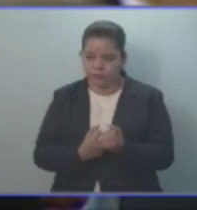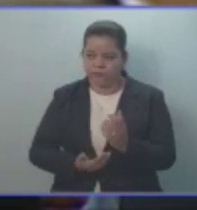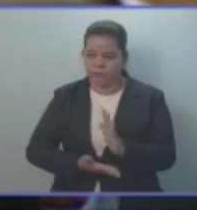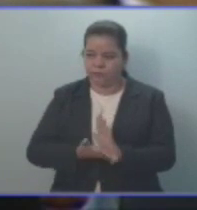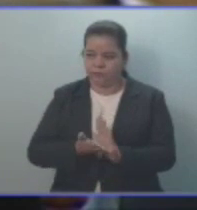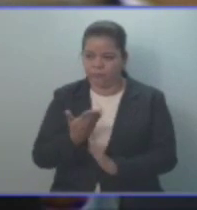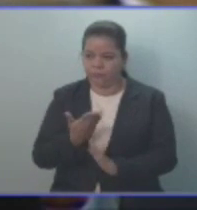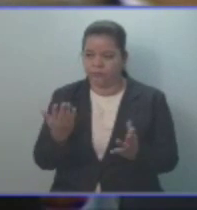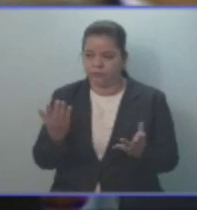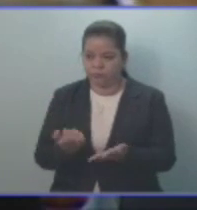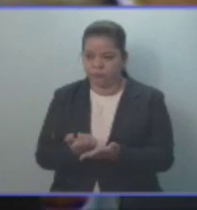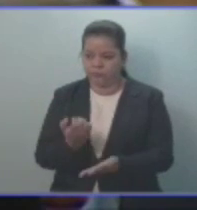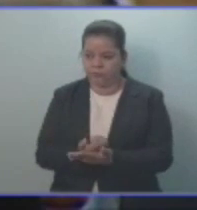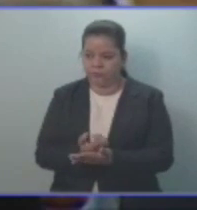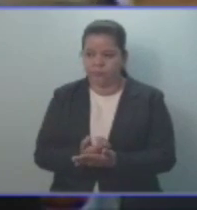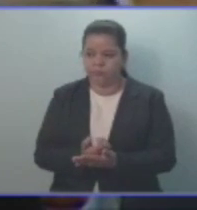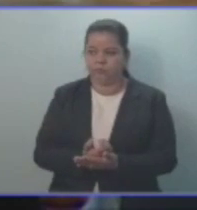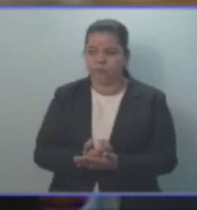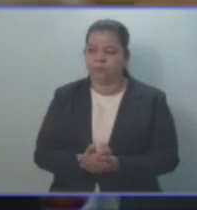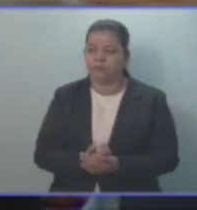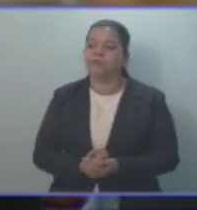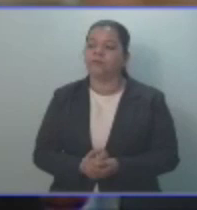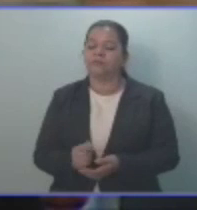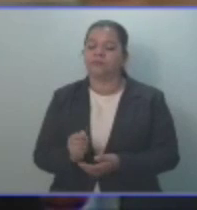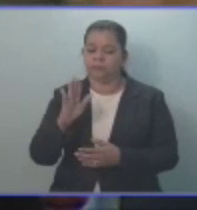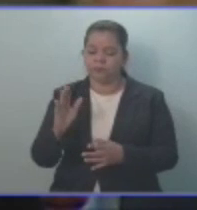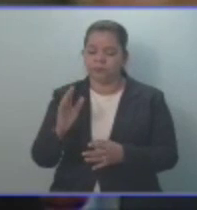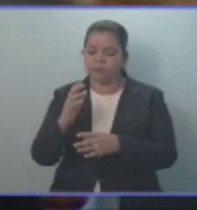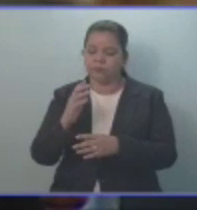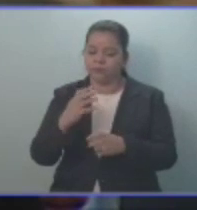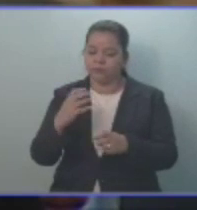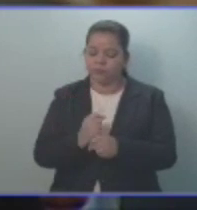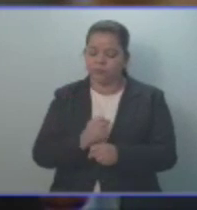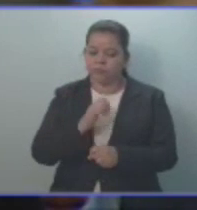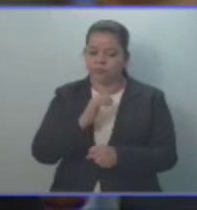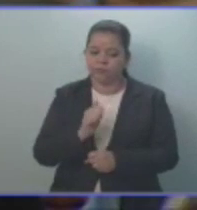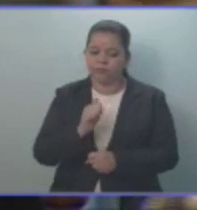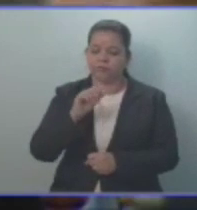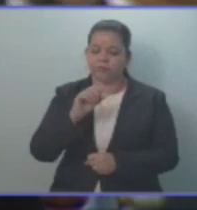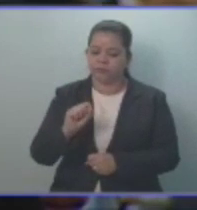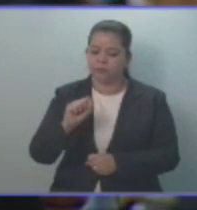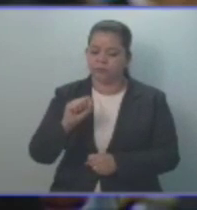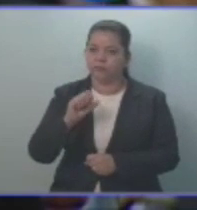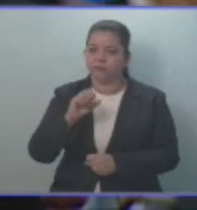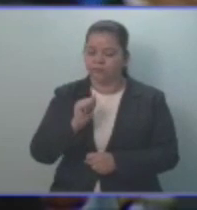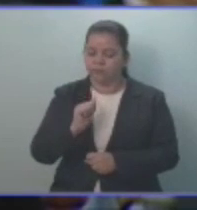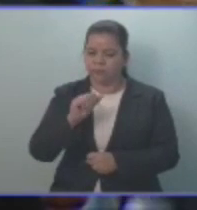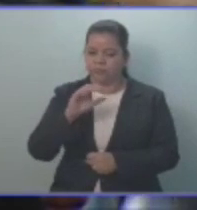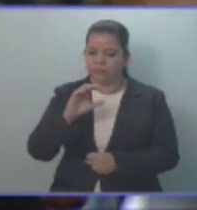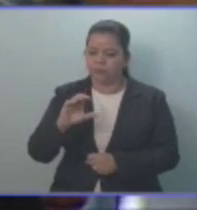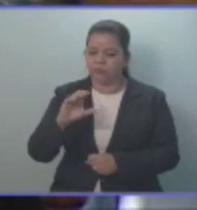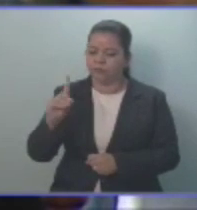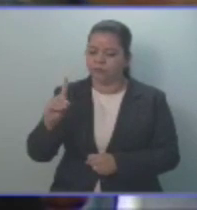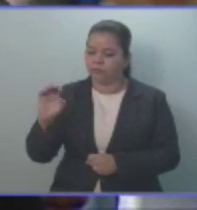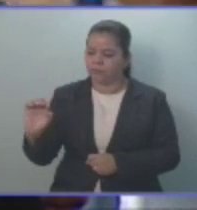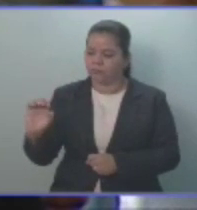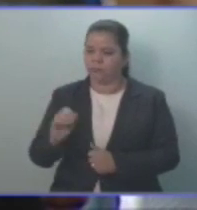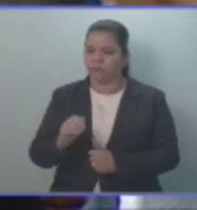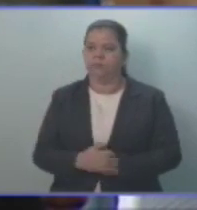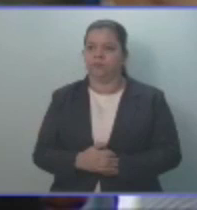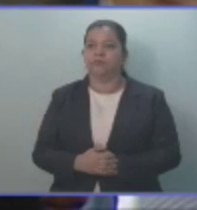Desarrollo Económico, con sus siglas ACDE, OCDE.